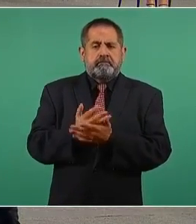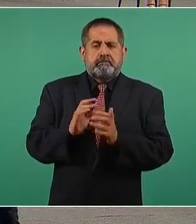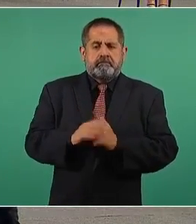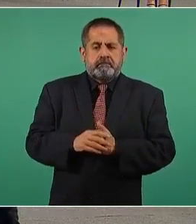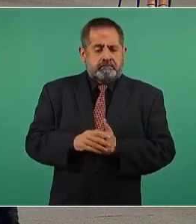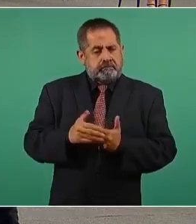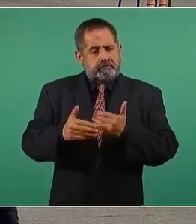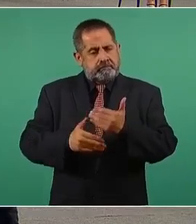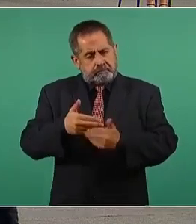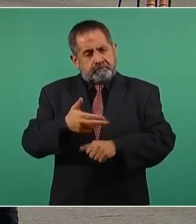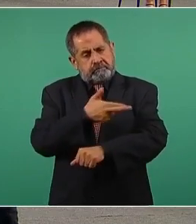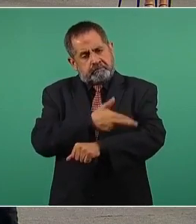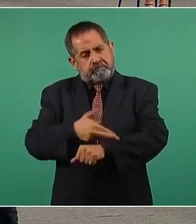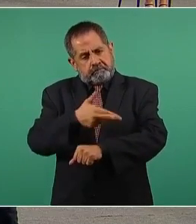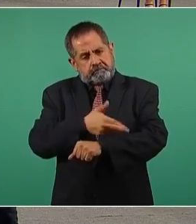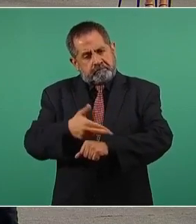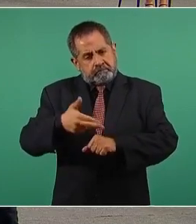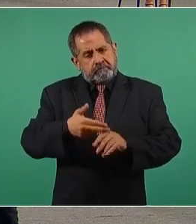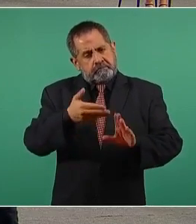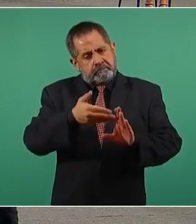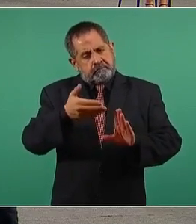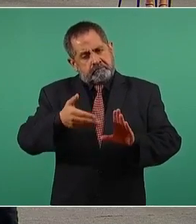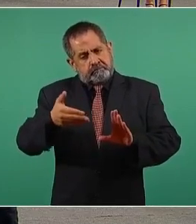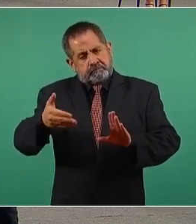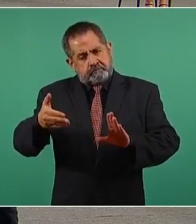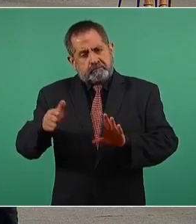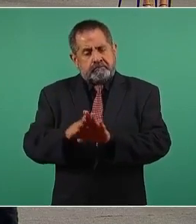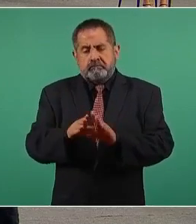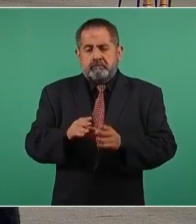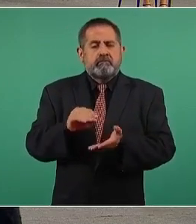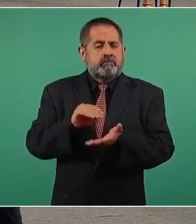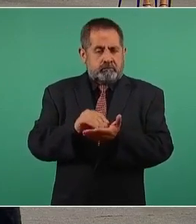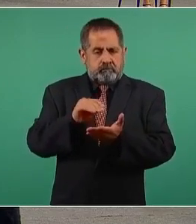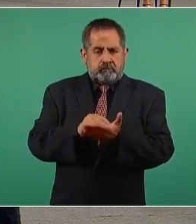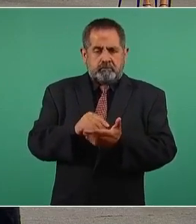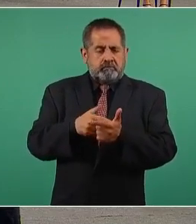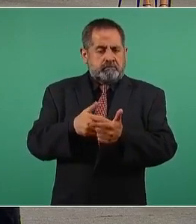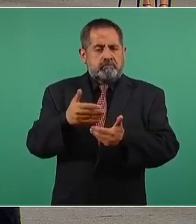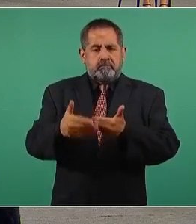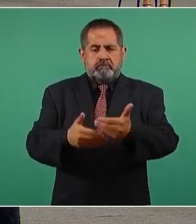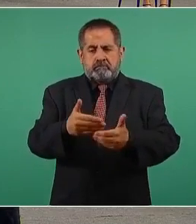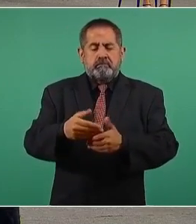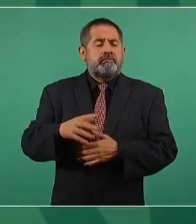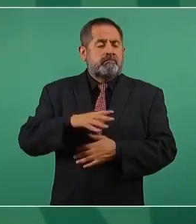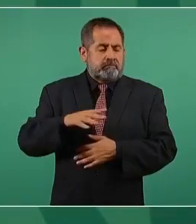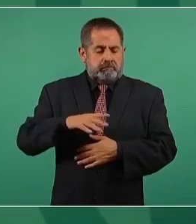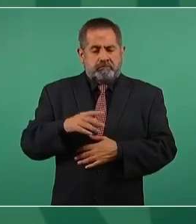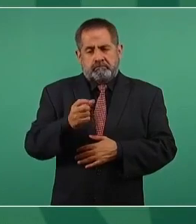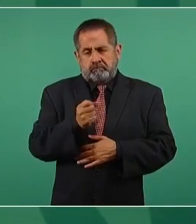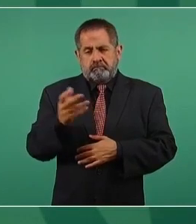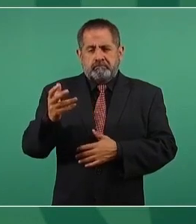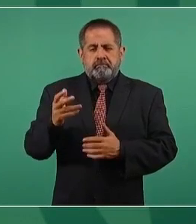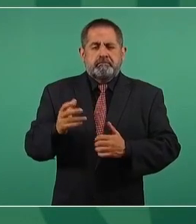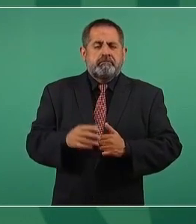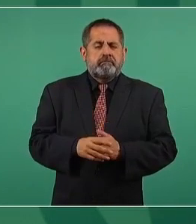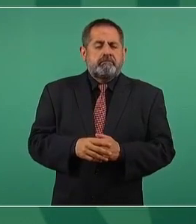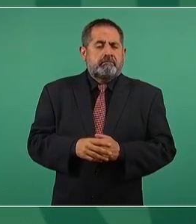es un proceso el que está en curso. Hay